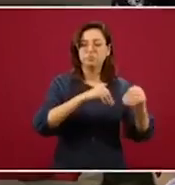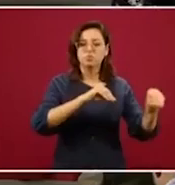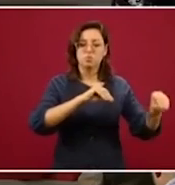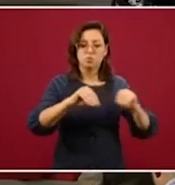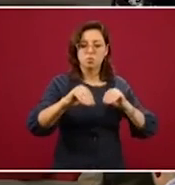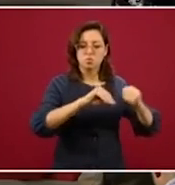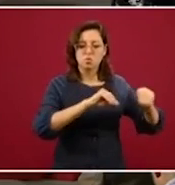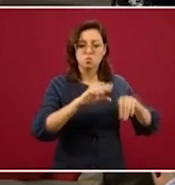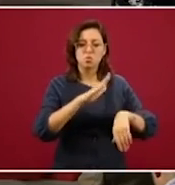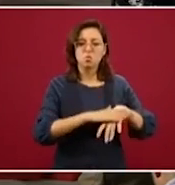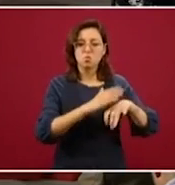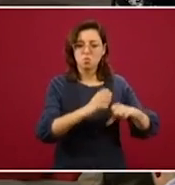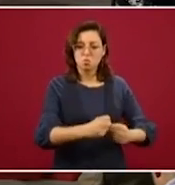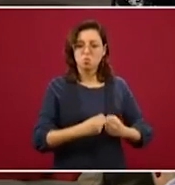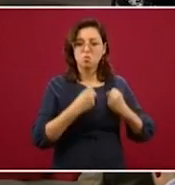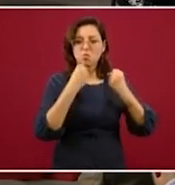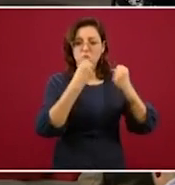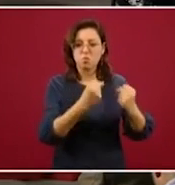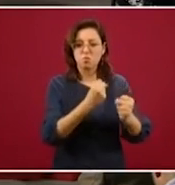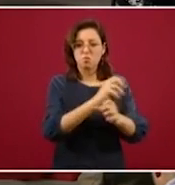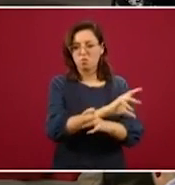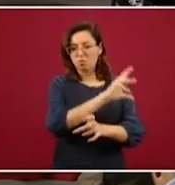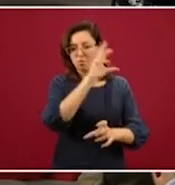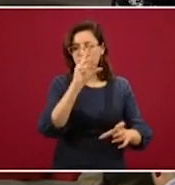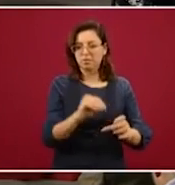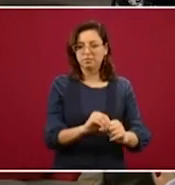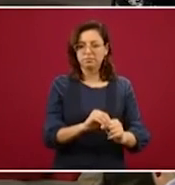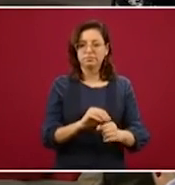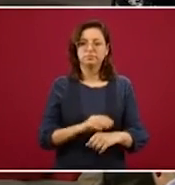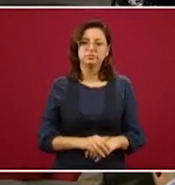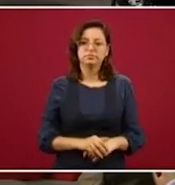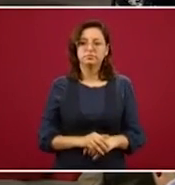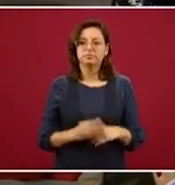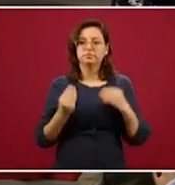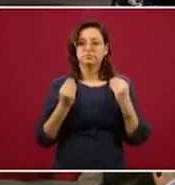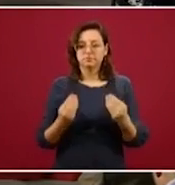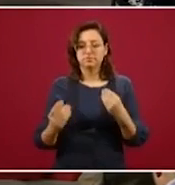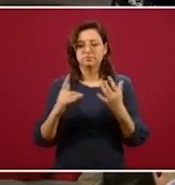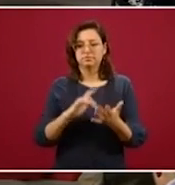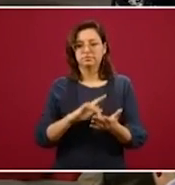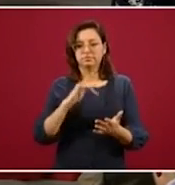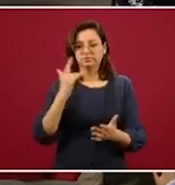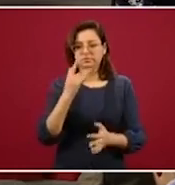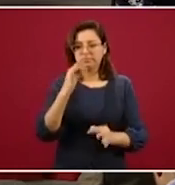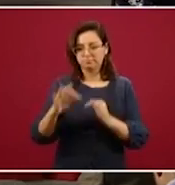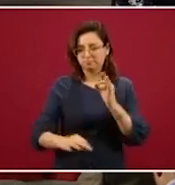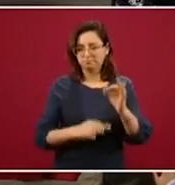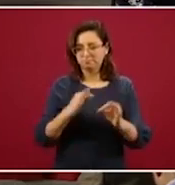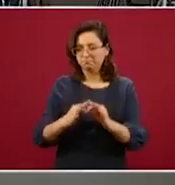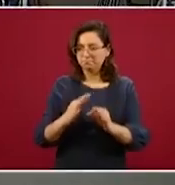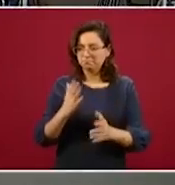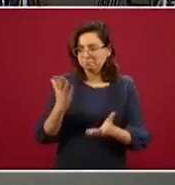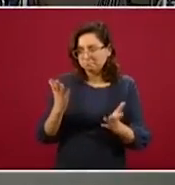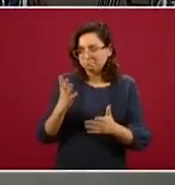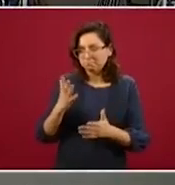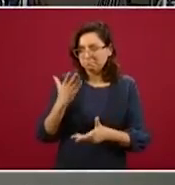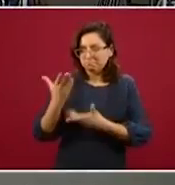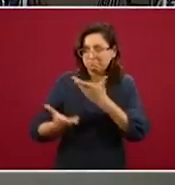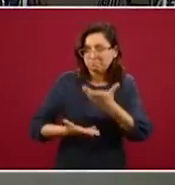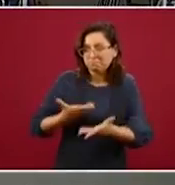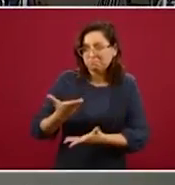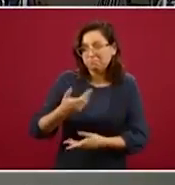popular se fortalezca en todos estos municipios. Pues muchísimas gracias y estamos listos para sus